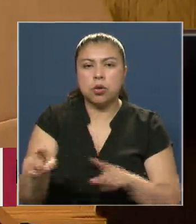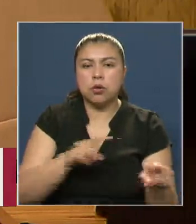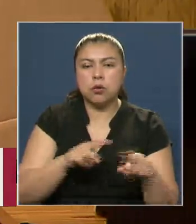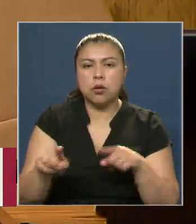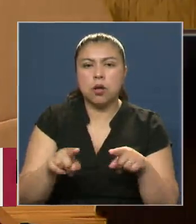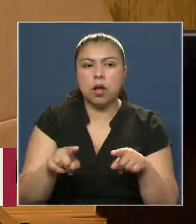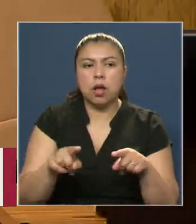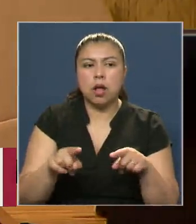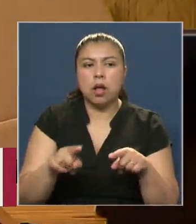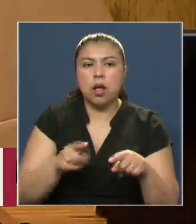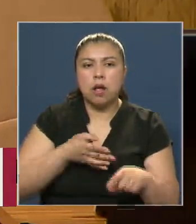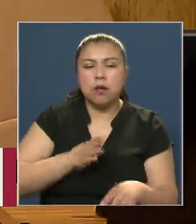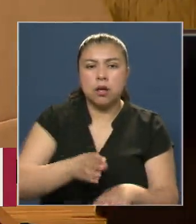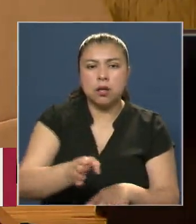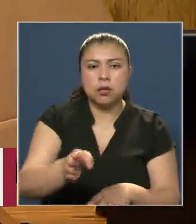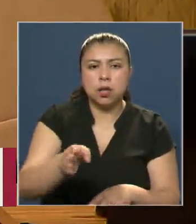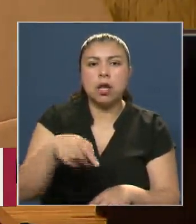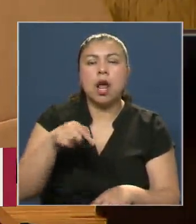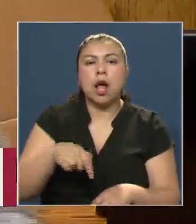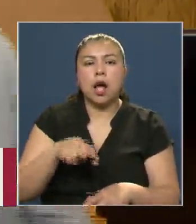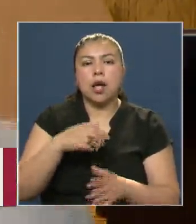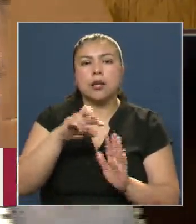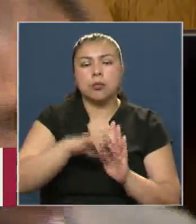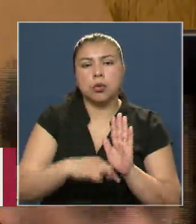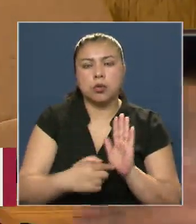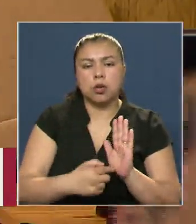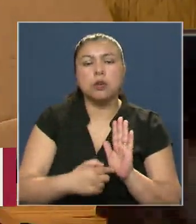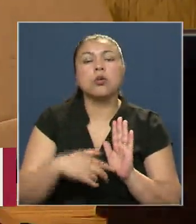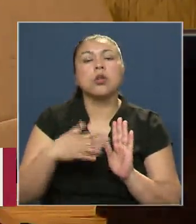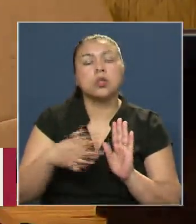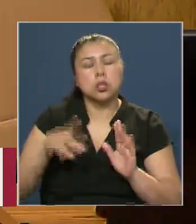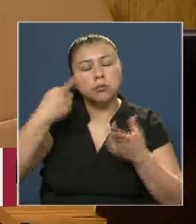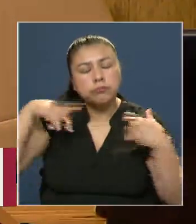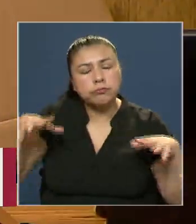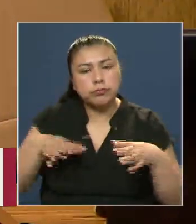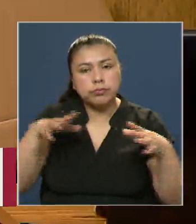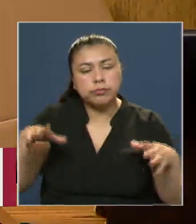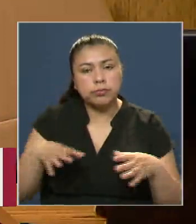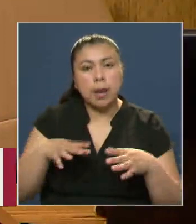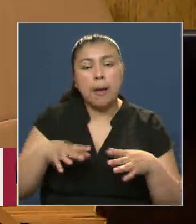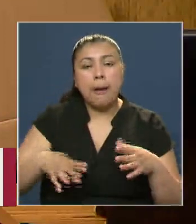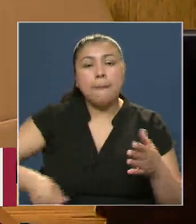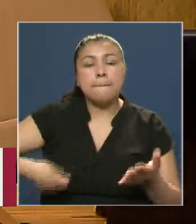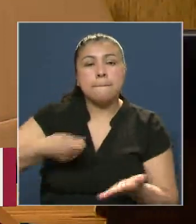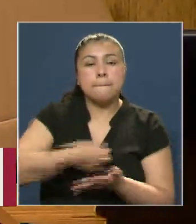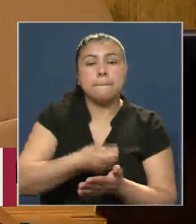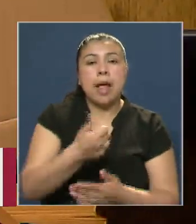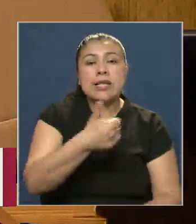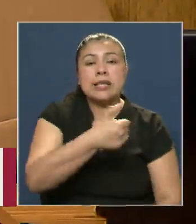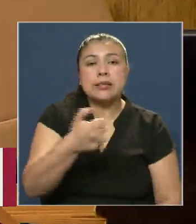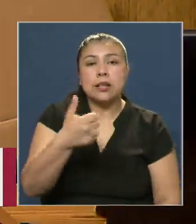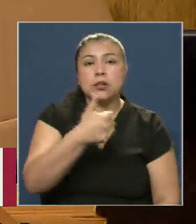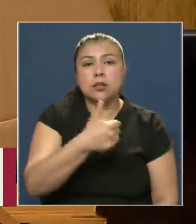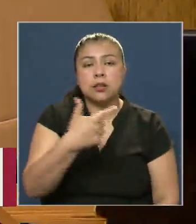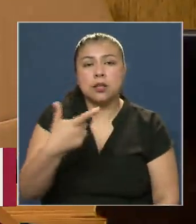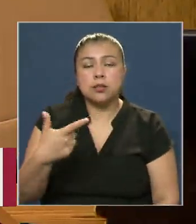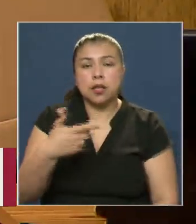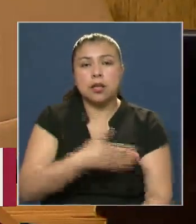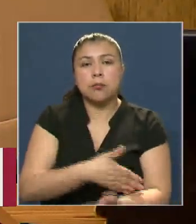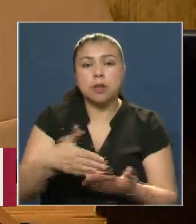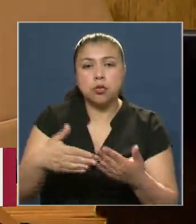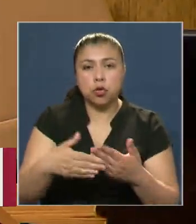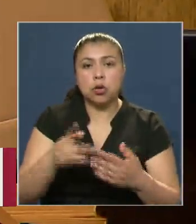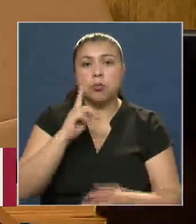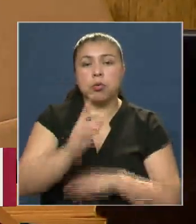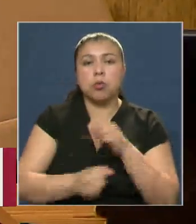darán continuidad a este mecanismo. En este sentido, se ha hecho un esfuerzo adicional por invertir 687 millones de dólares adicionales por